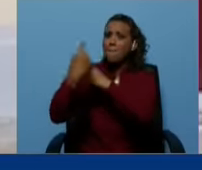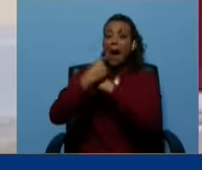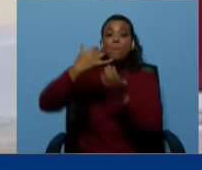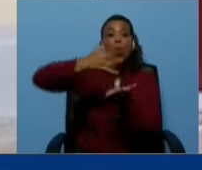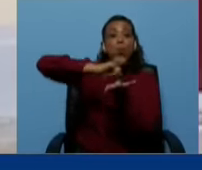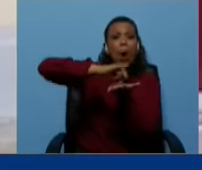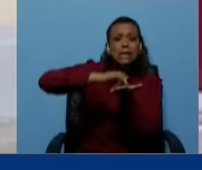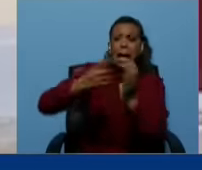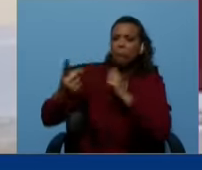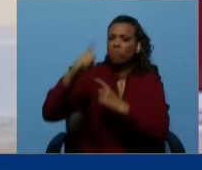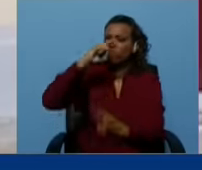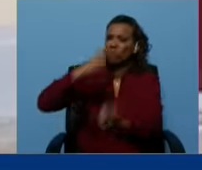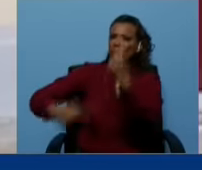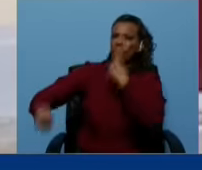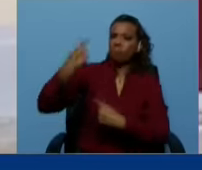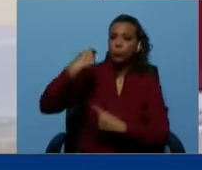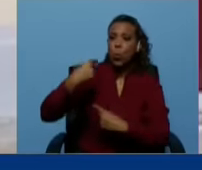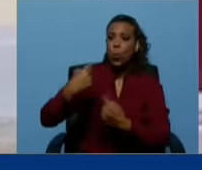WhatsApp.